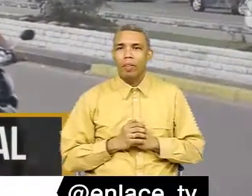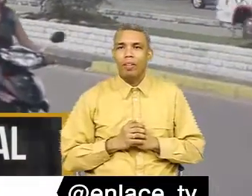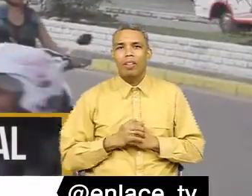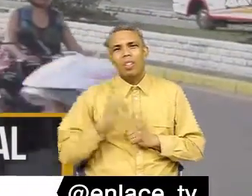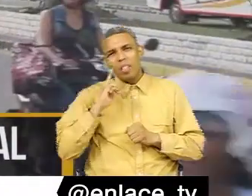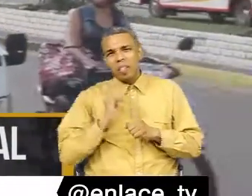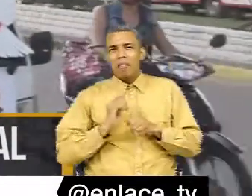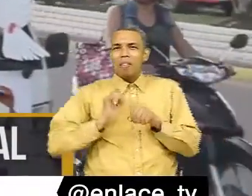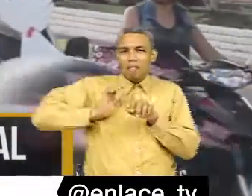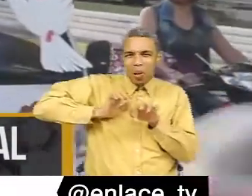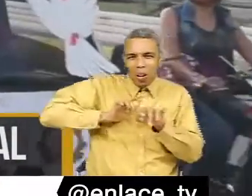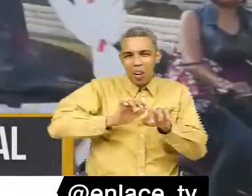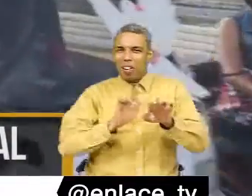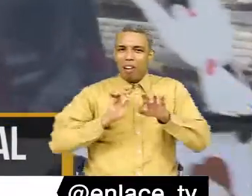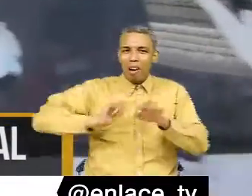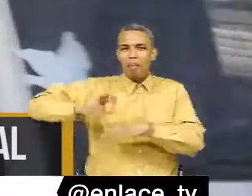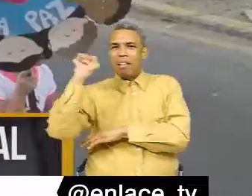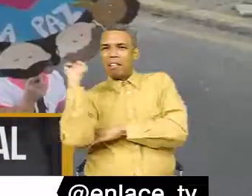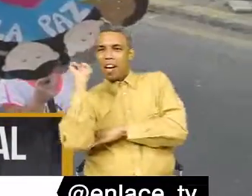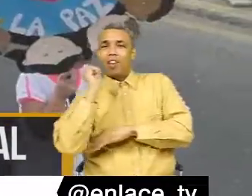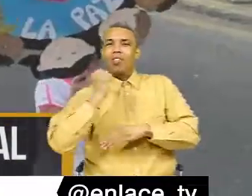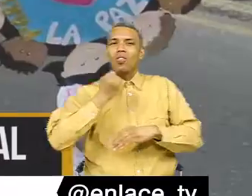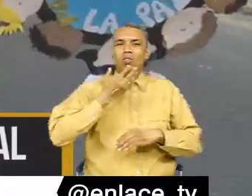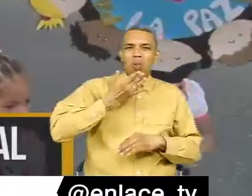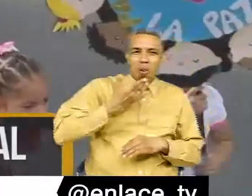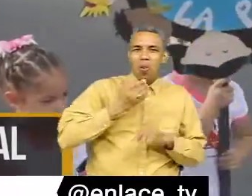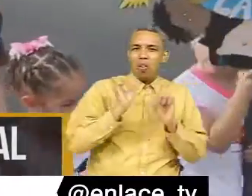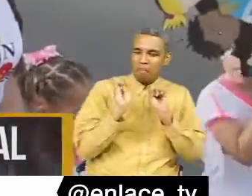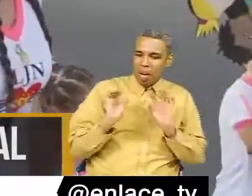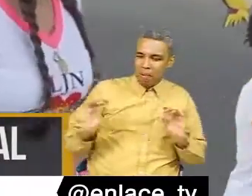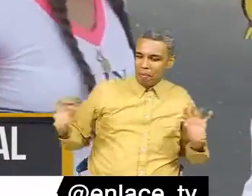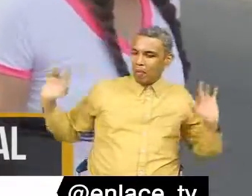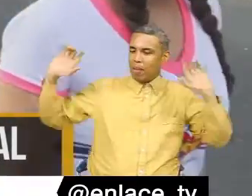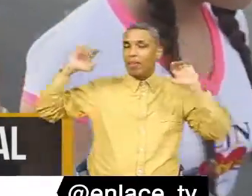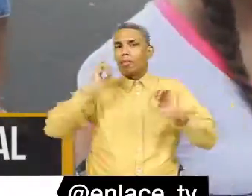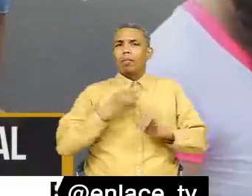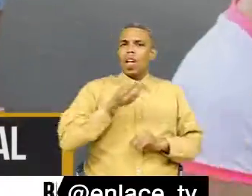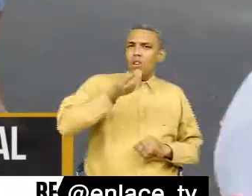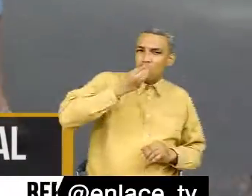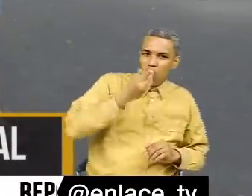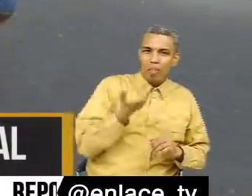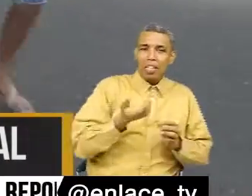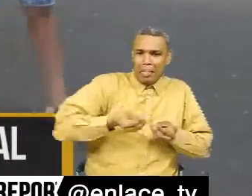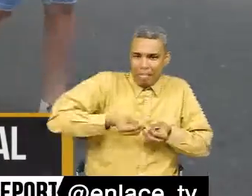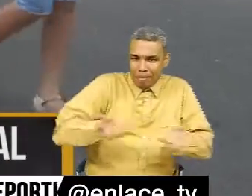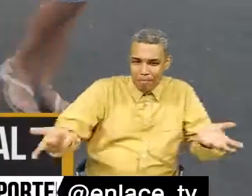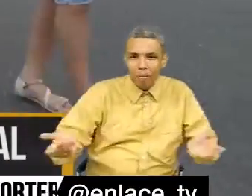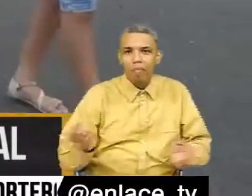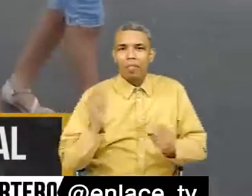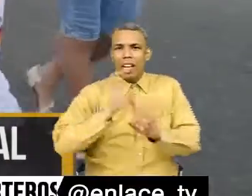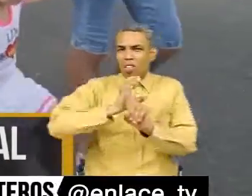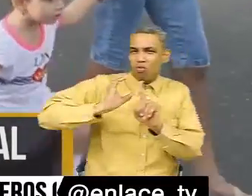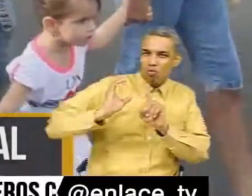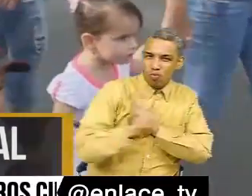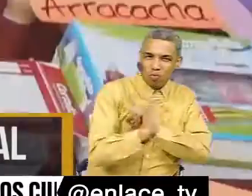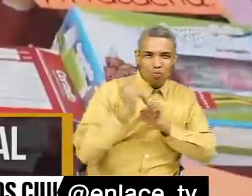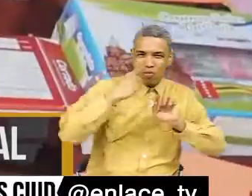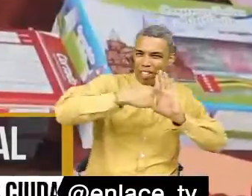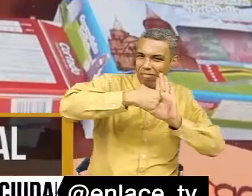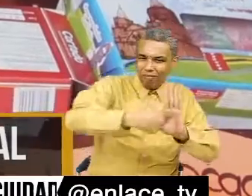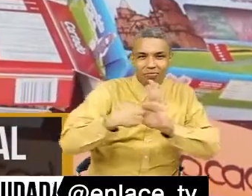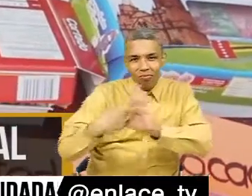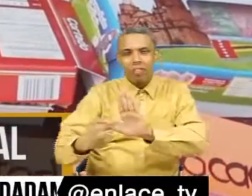de aeróbicos, caravana de carrozas, juegos escolares, muestras gastronómicas y culturales, desfiles, entre otras actividades